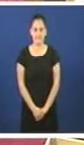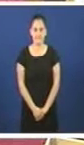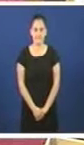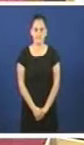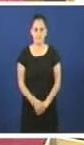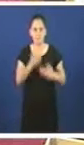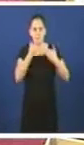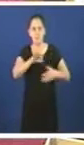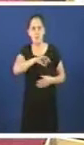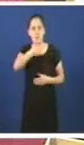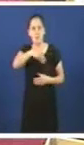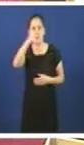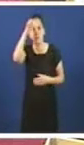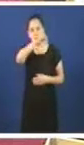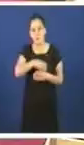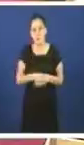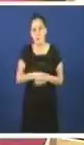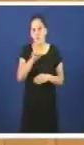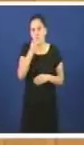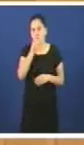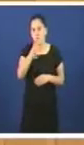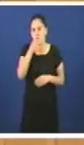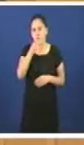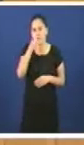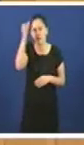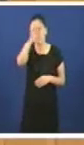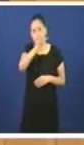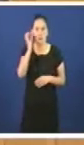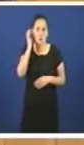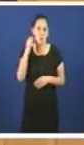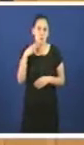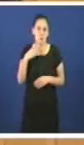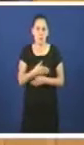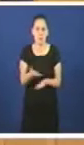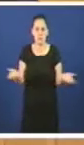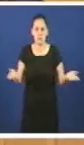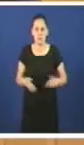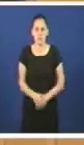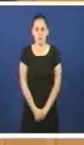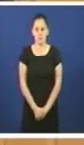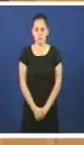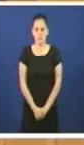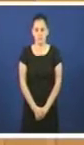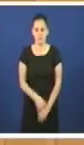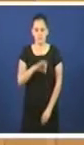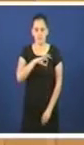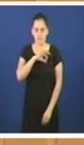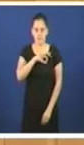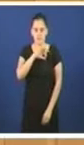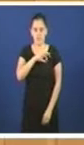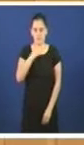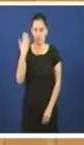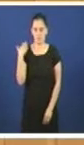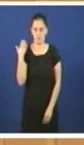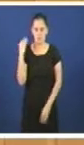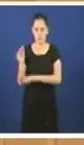mucha gracia del señor presidente muy votar de señoras diputadas y señores diputados señorías no pasado